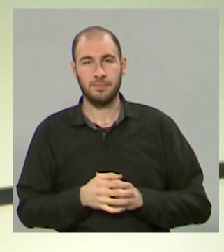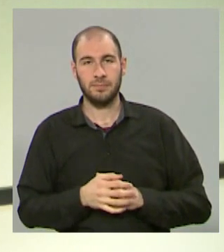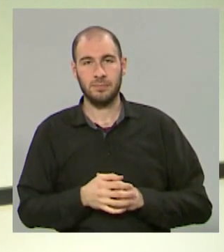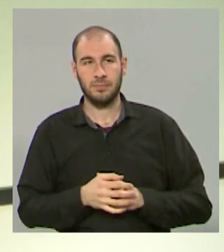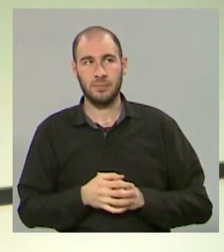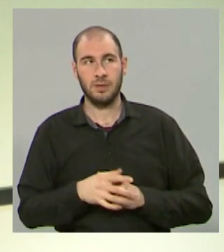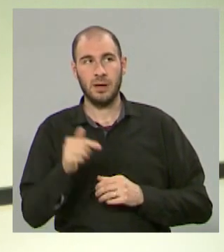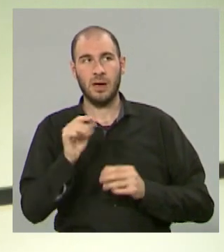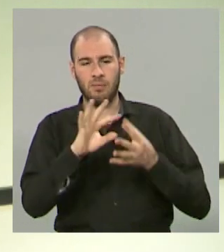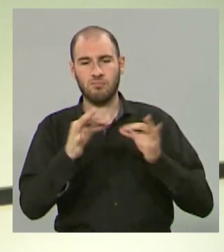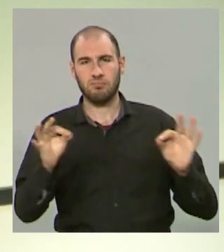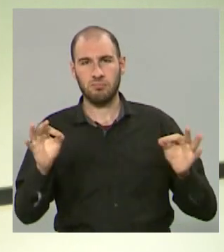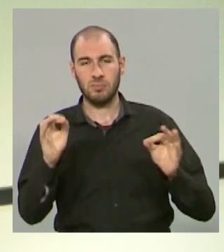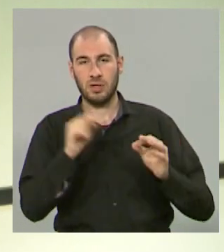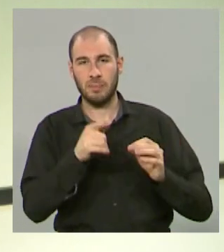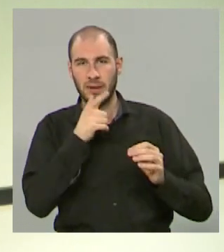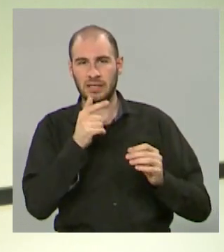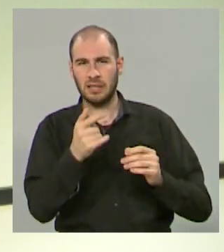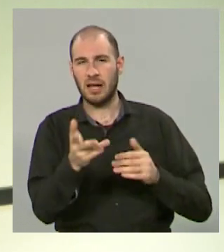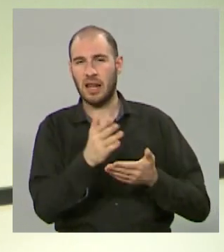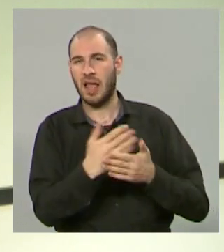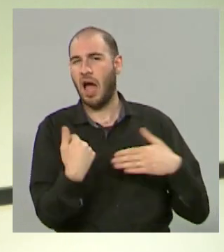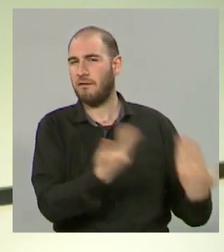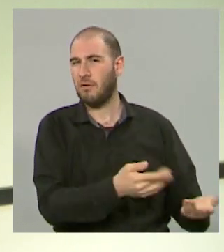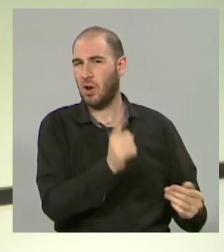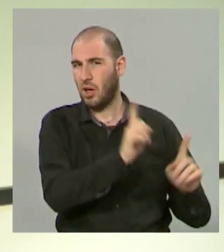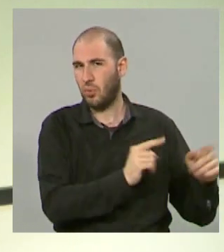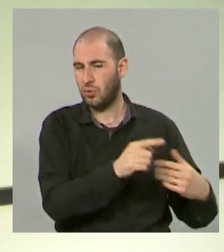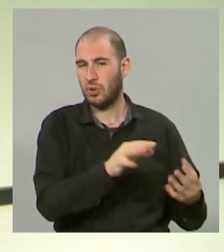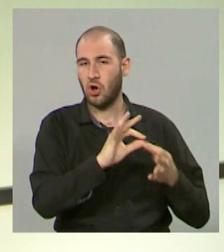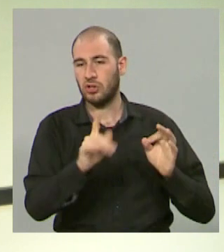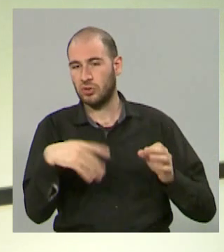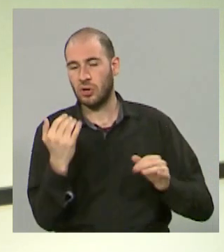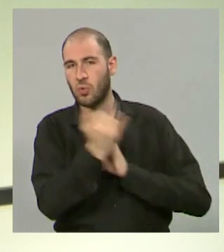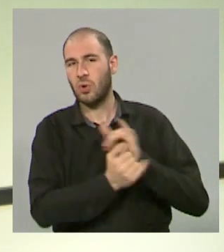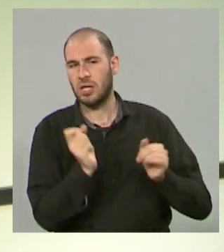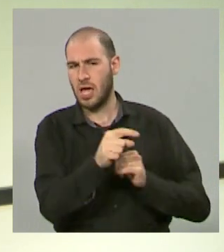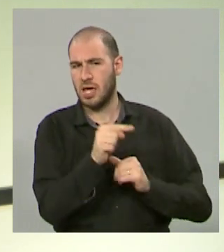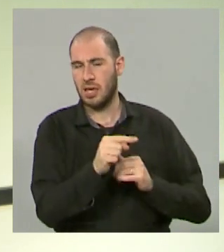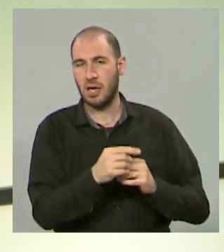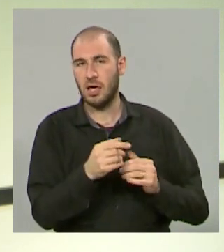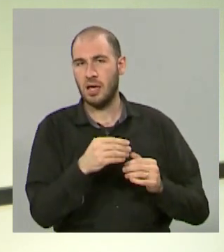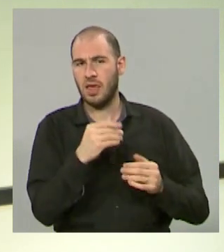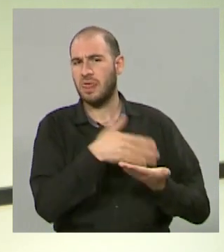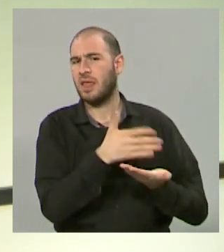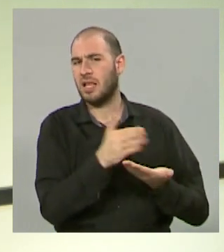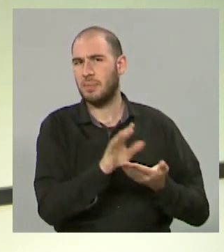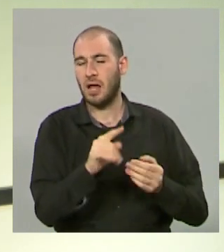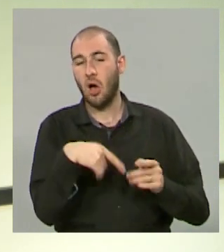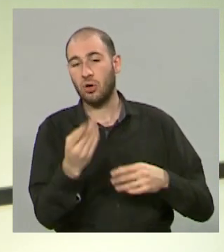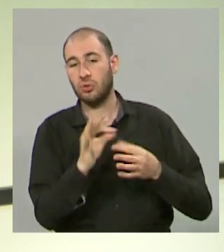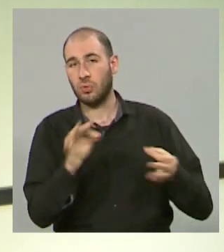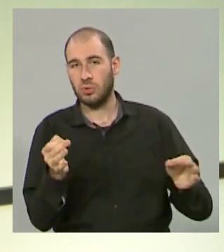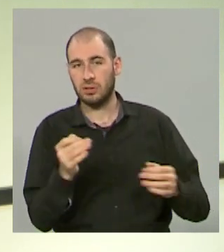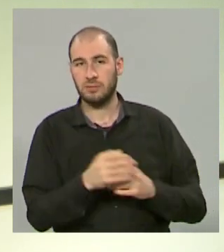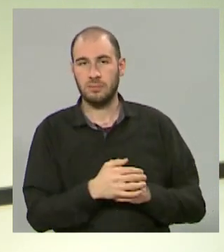Hay pasajes en donde la trata de arbitraria, pasajes en donde la trata de que discrimina, pasajes en donde la